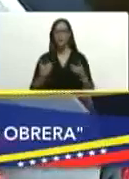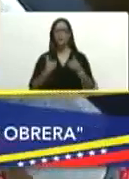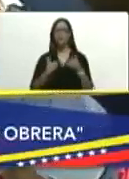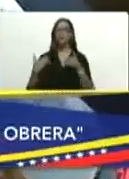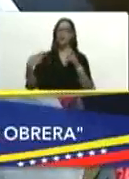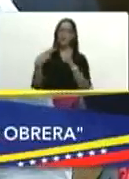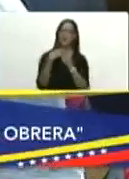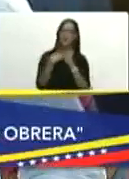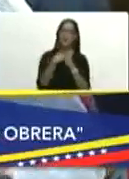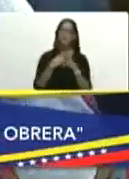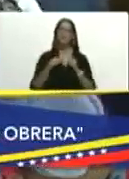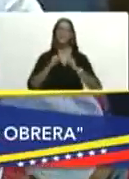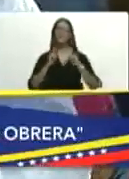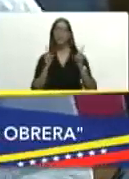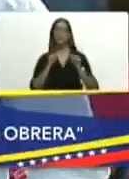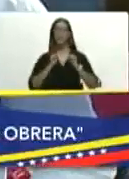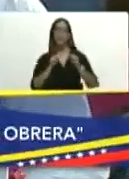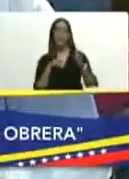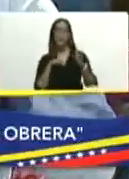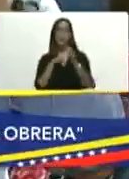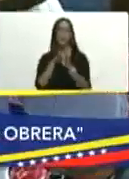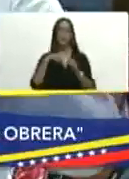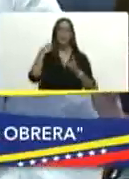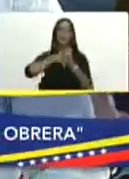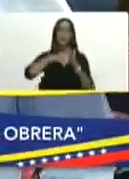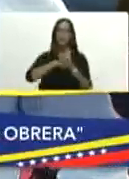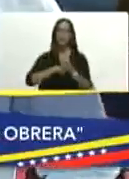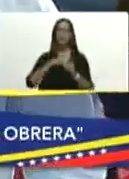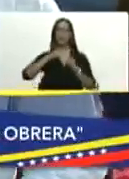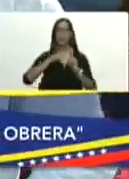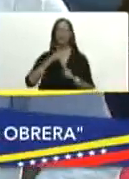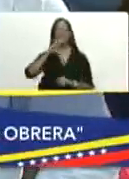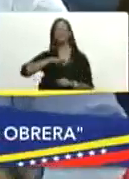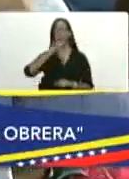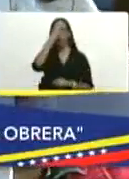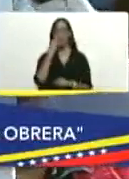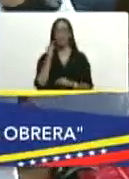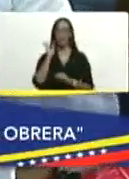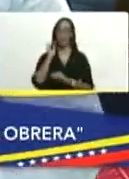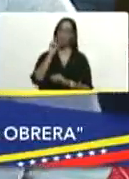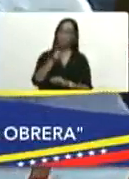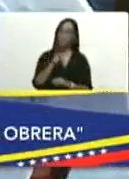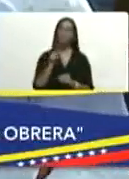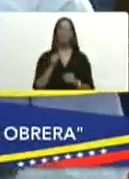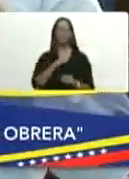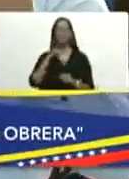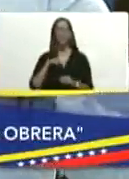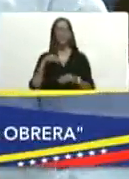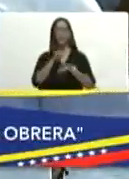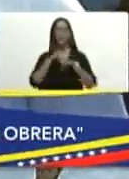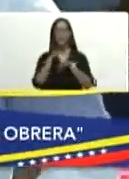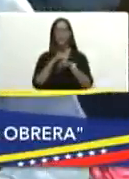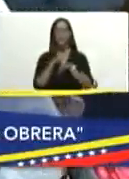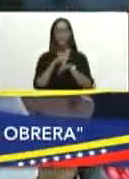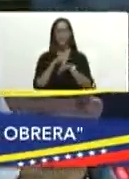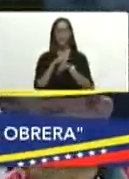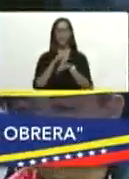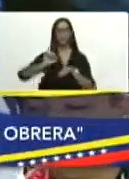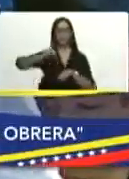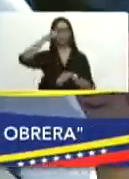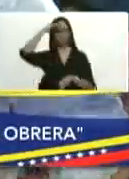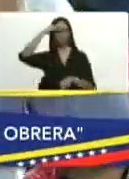en lucha corpolé plantaguri estamos comprometidos con usted con nuestro ministro mayor